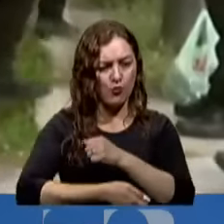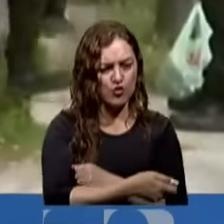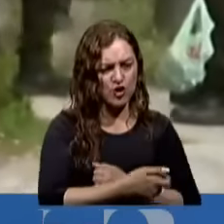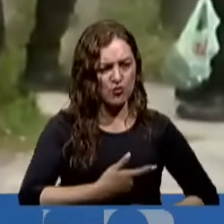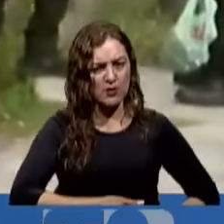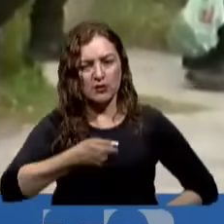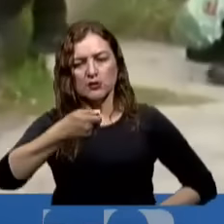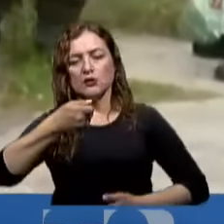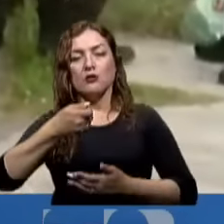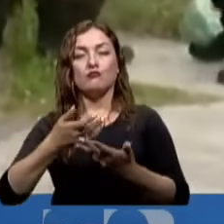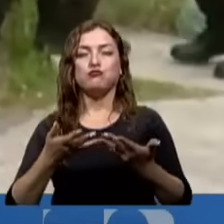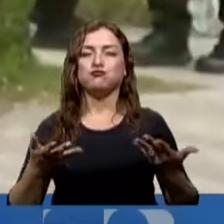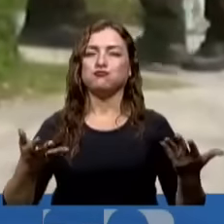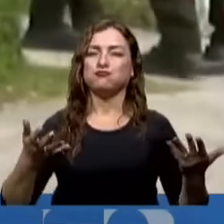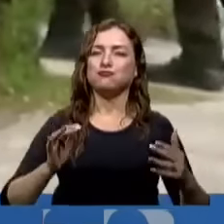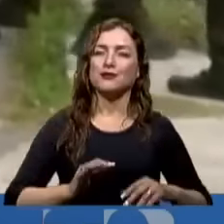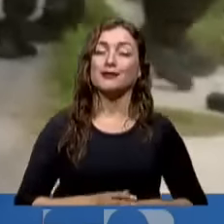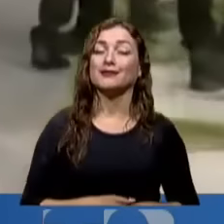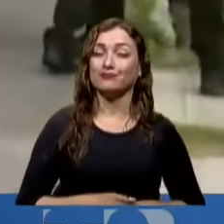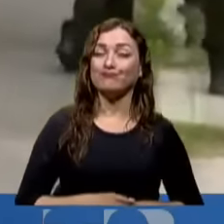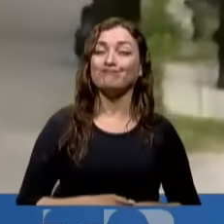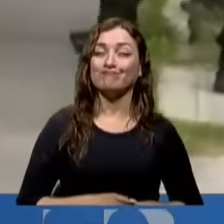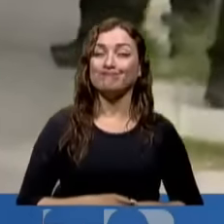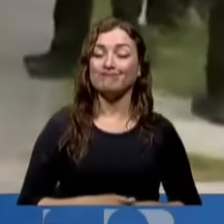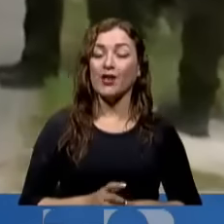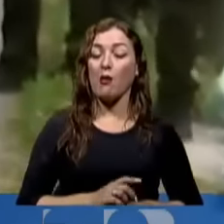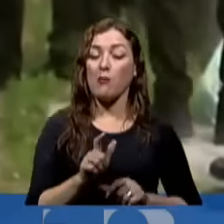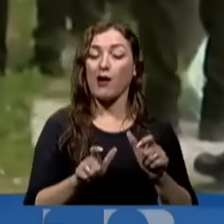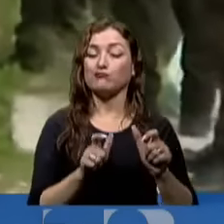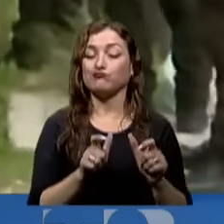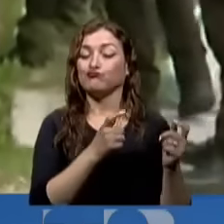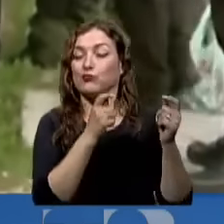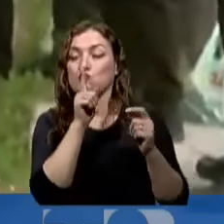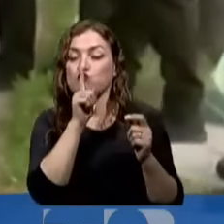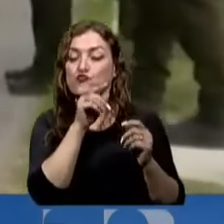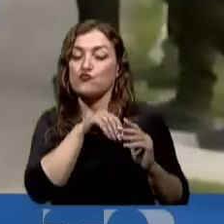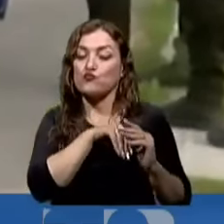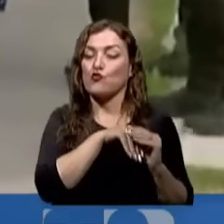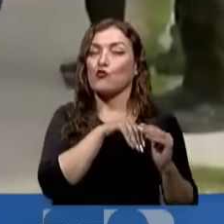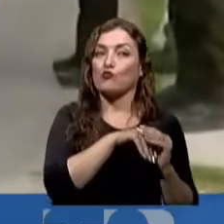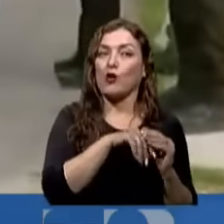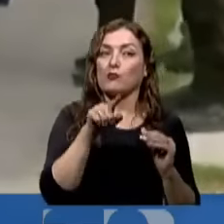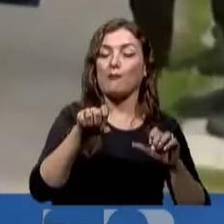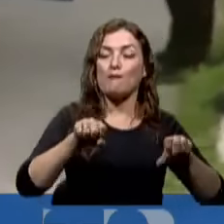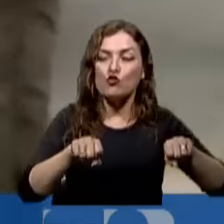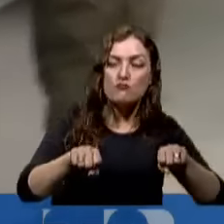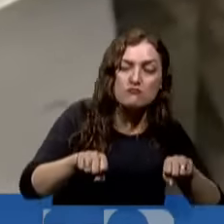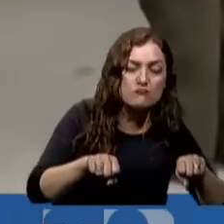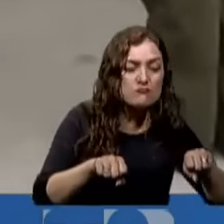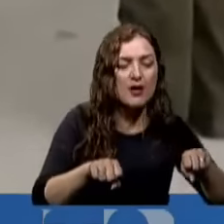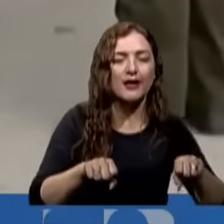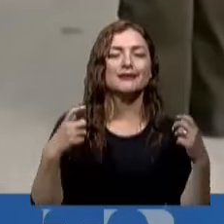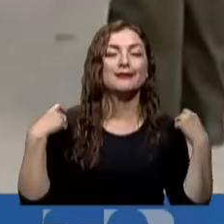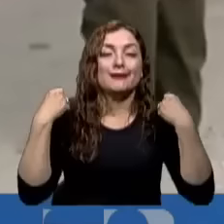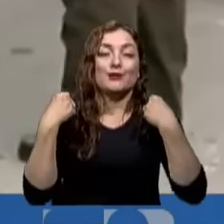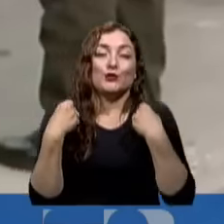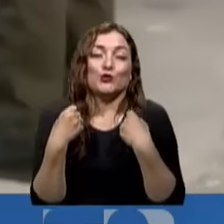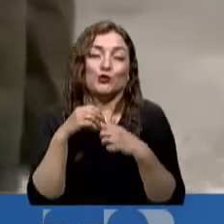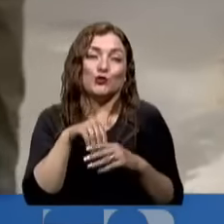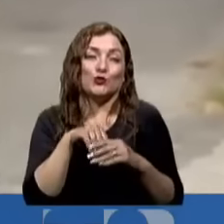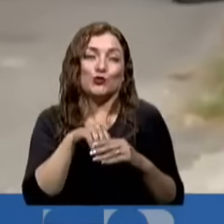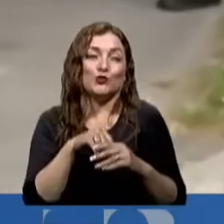blancas, justamente que tenían los ciudadanos que se movilizan en las motocicletas. Ahora podemos observar